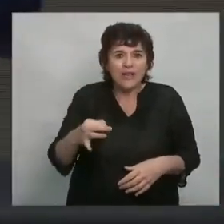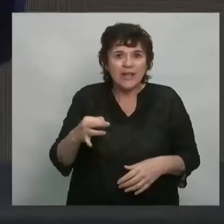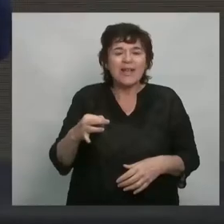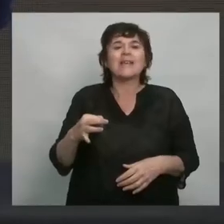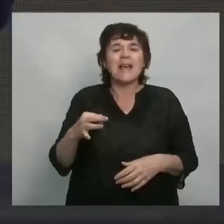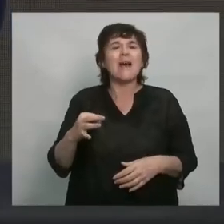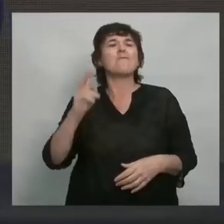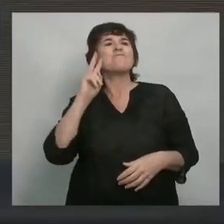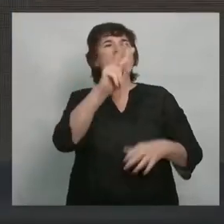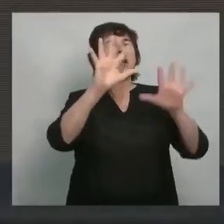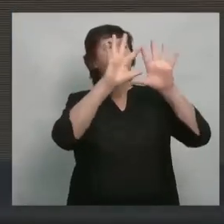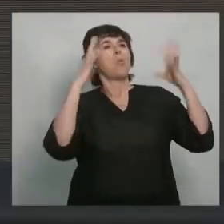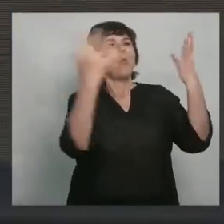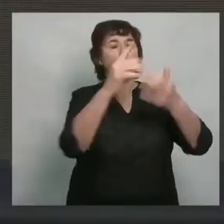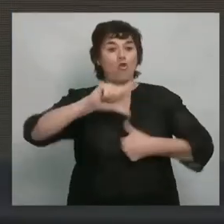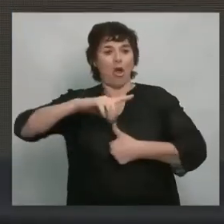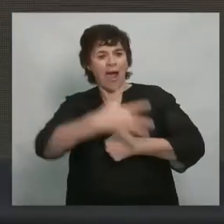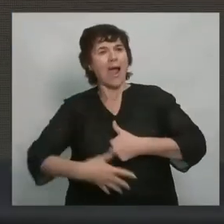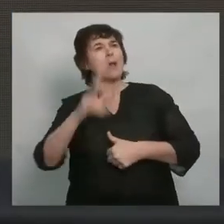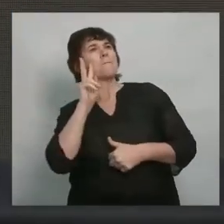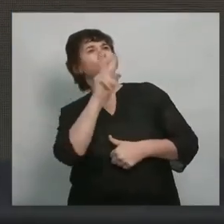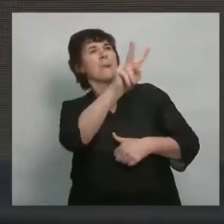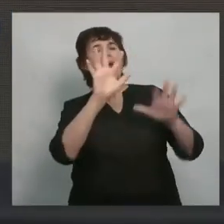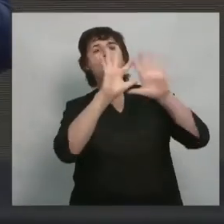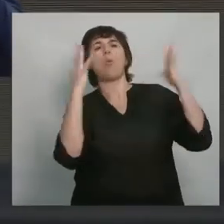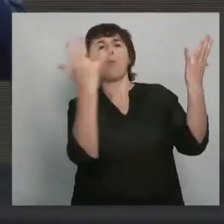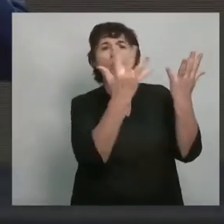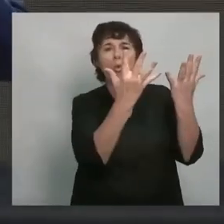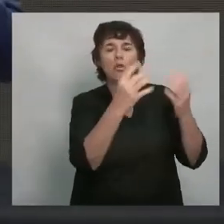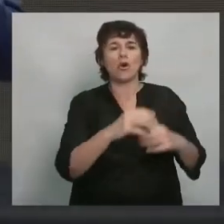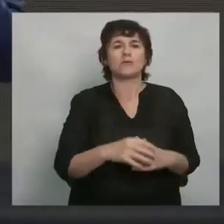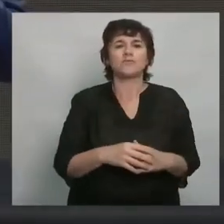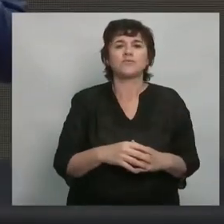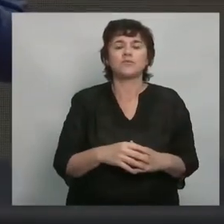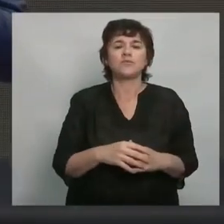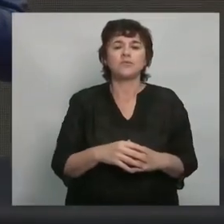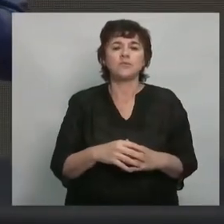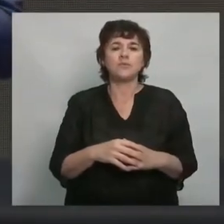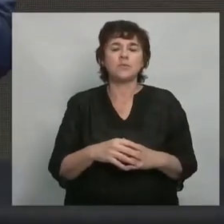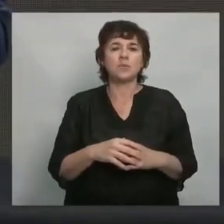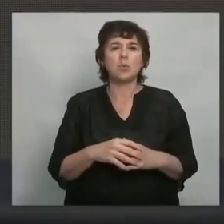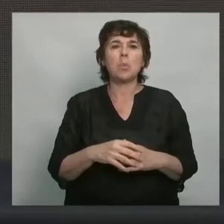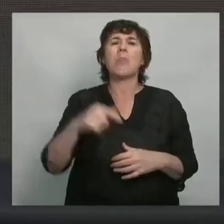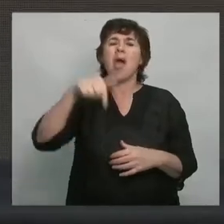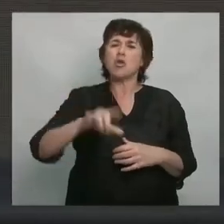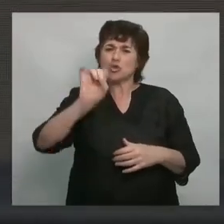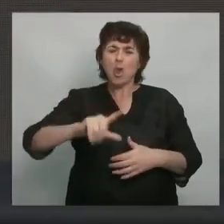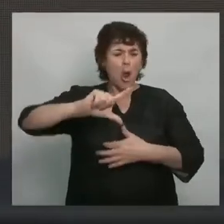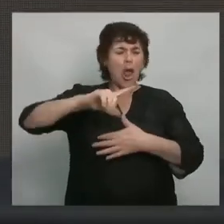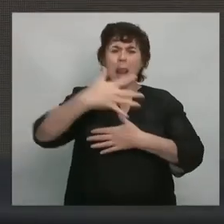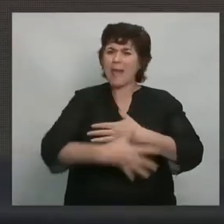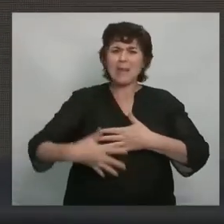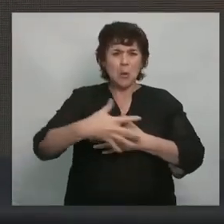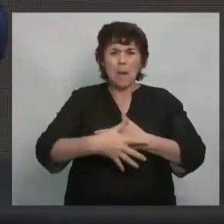de mirar el mundo desde América Latina. Este no es un evento solo de latinoamericanos y